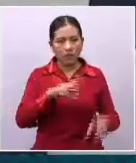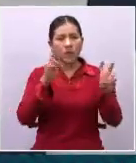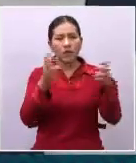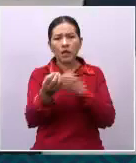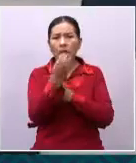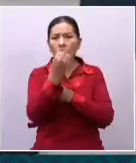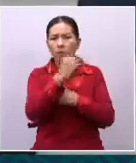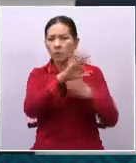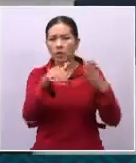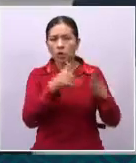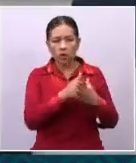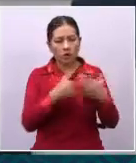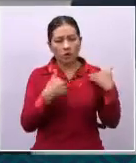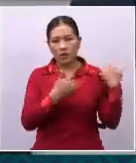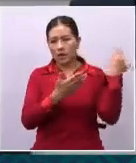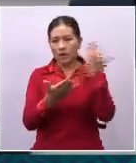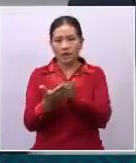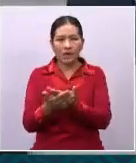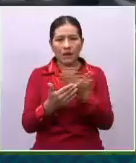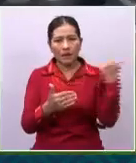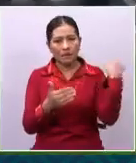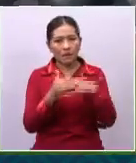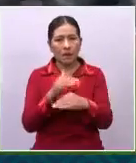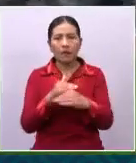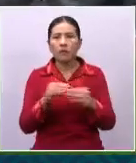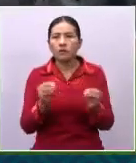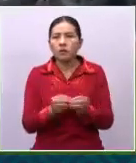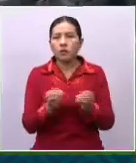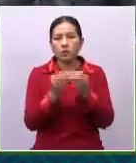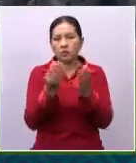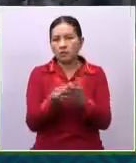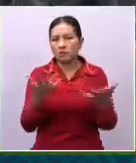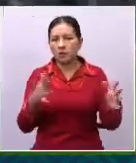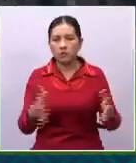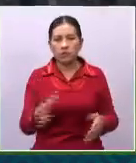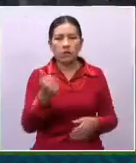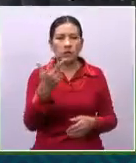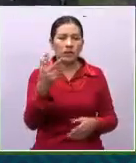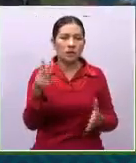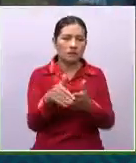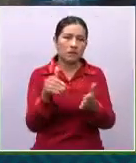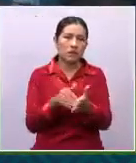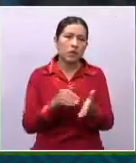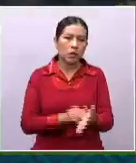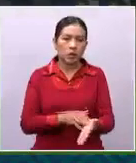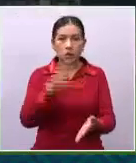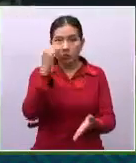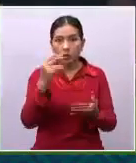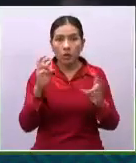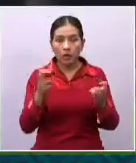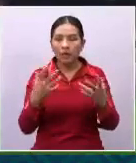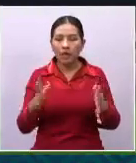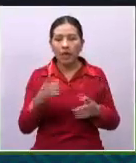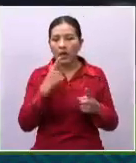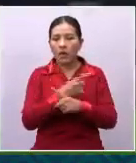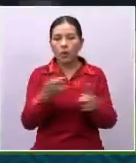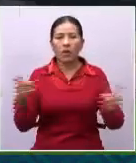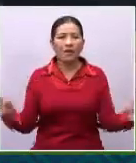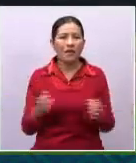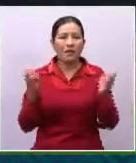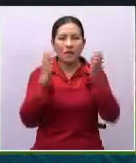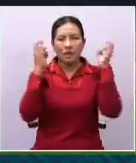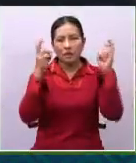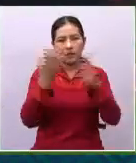ha llegado o está llegando por un monto de aproximadamente de 13 millones por el tema de declaratoria de emergencia por COVID,